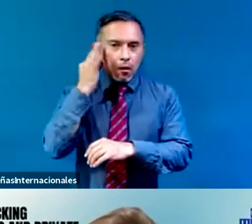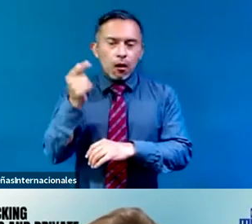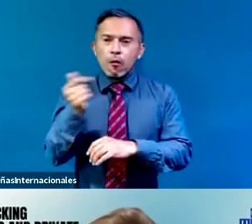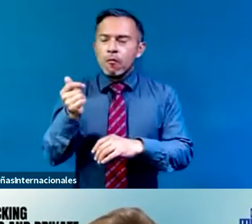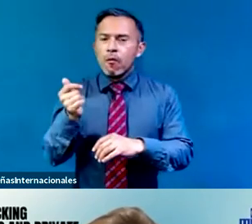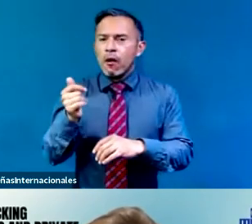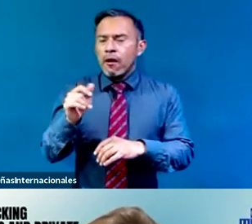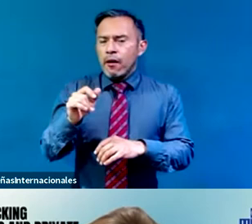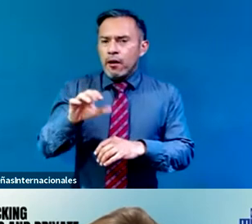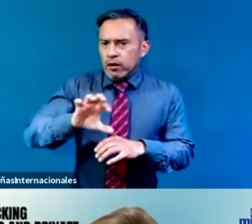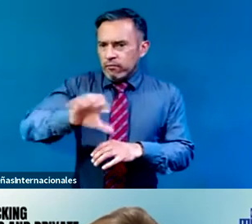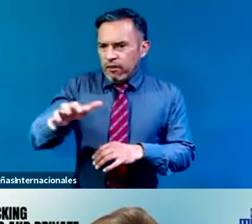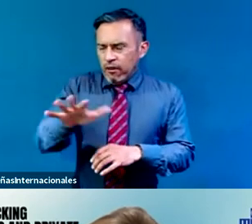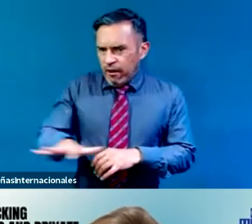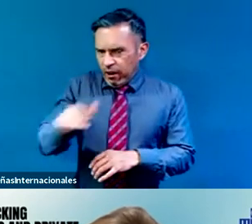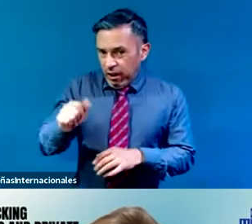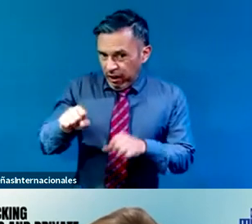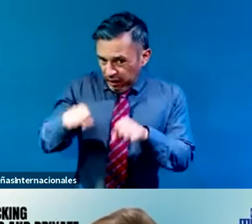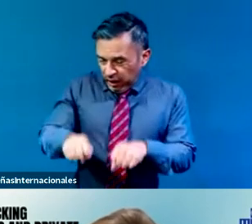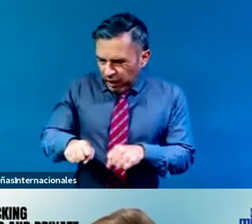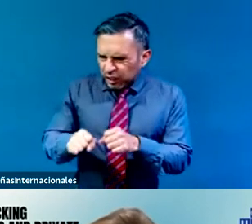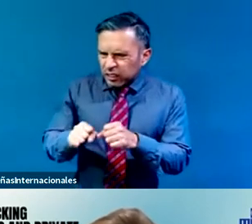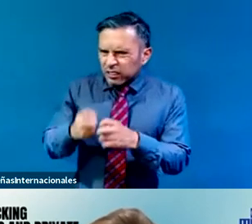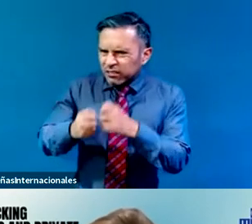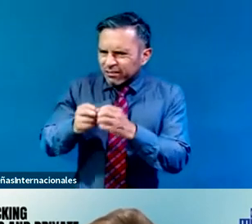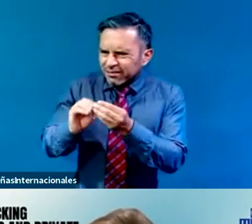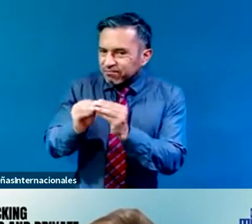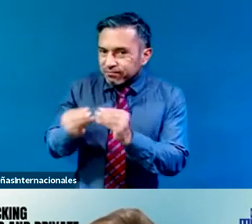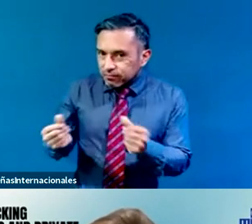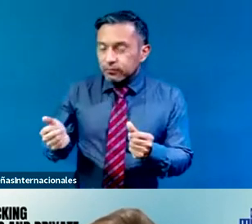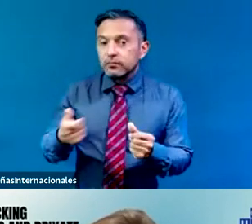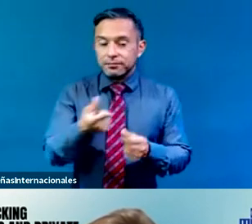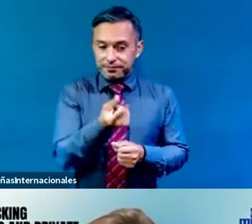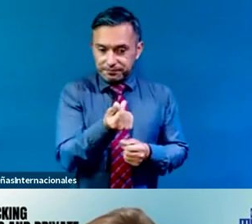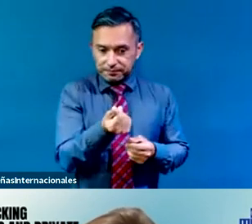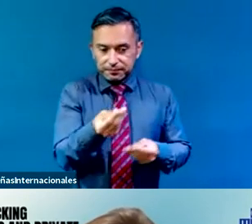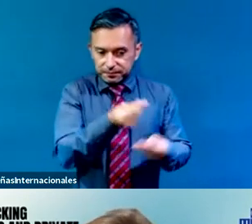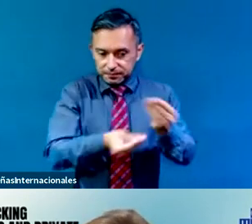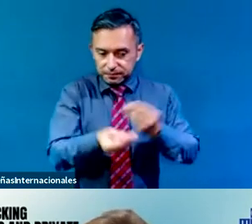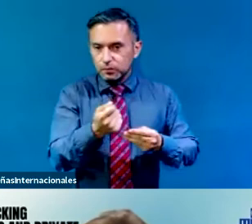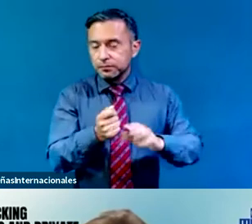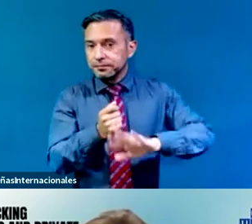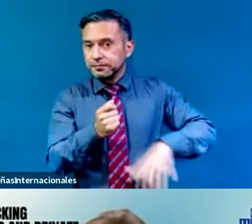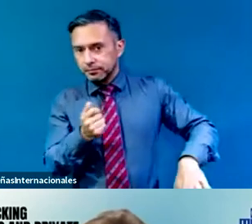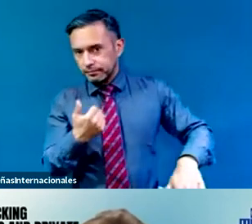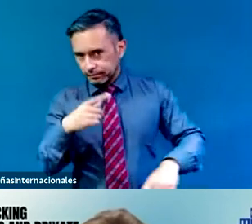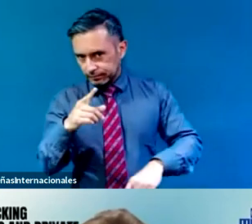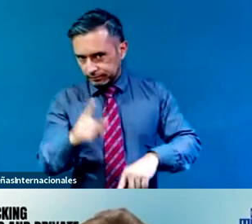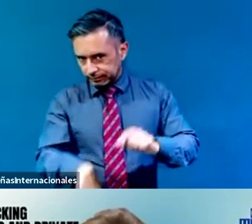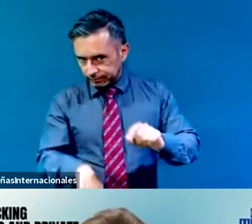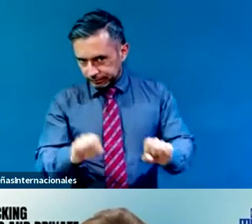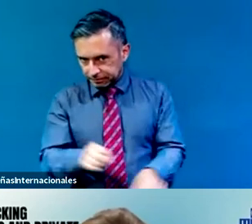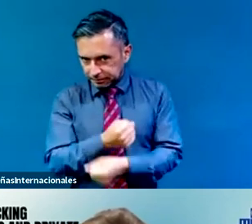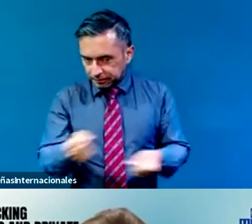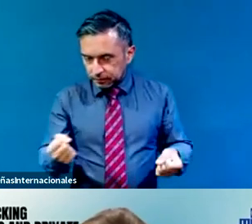pudieran resolver sin realmente atender la arquitectura financiera económica, por un lado, y por el otro, la